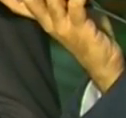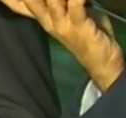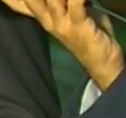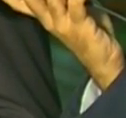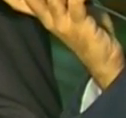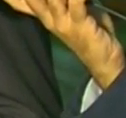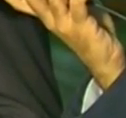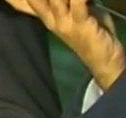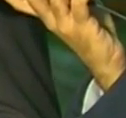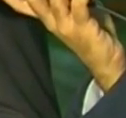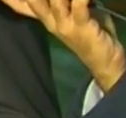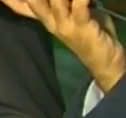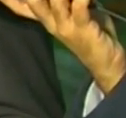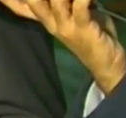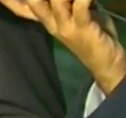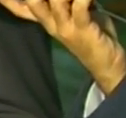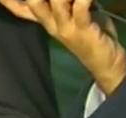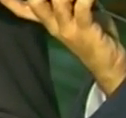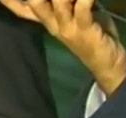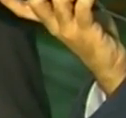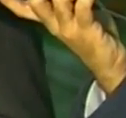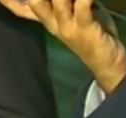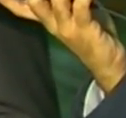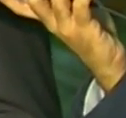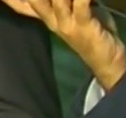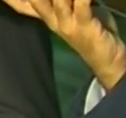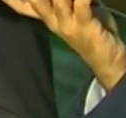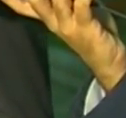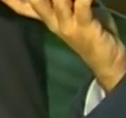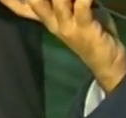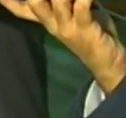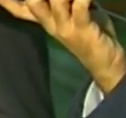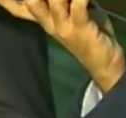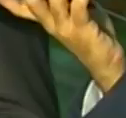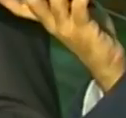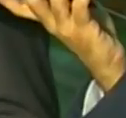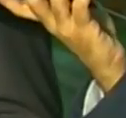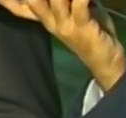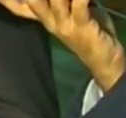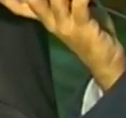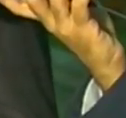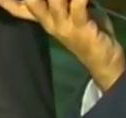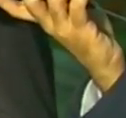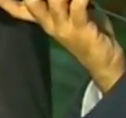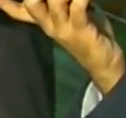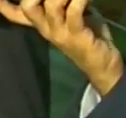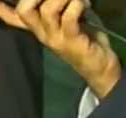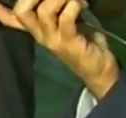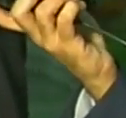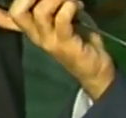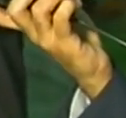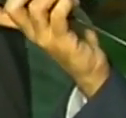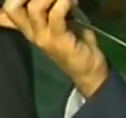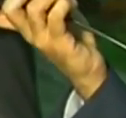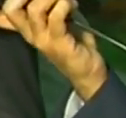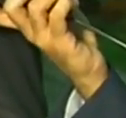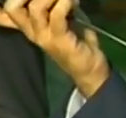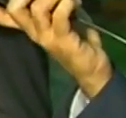porque además, hemos pagado una cantidad en 36 meses de más de 70 millones de 70 mil millones de